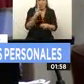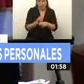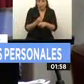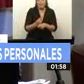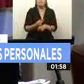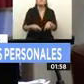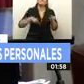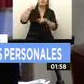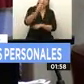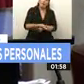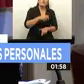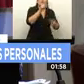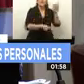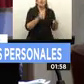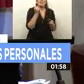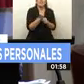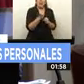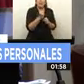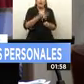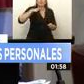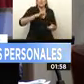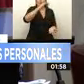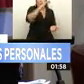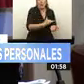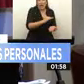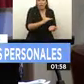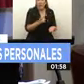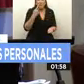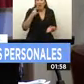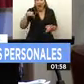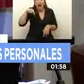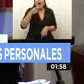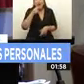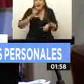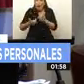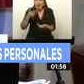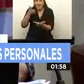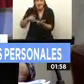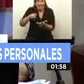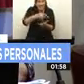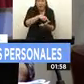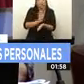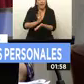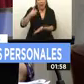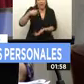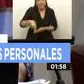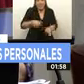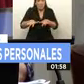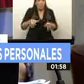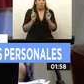demanda de los trabajadores mediante la baja del salario real todo eso junto está sucediendo hoy en la